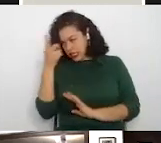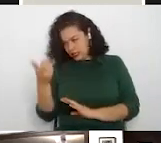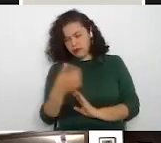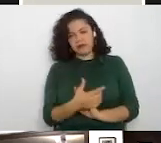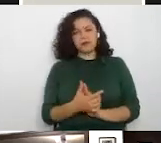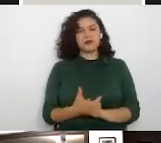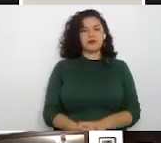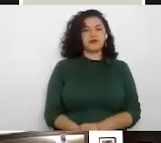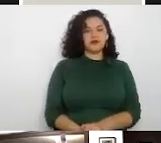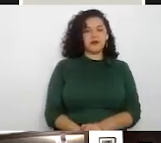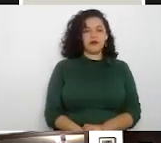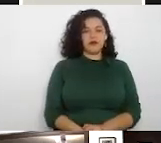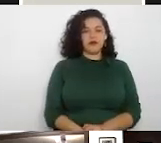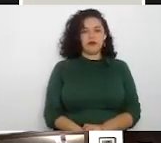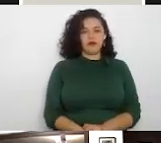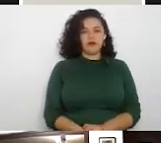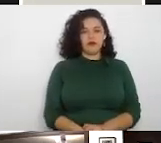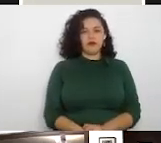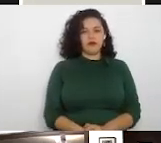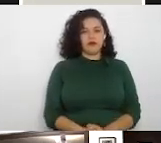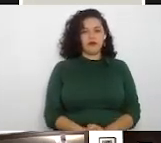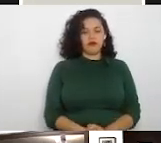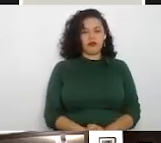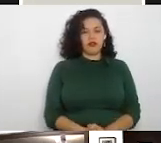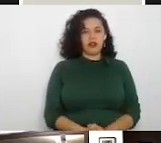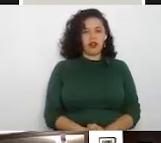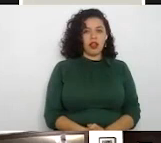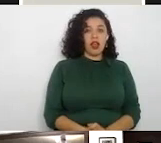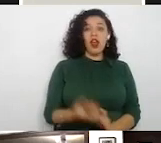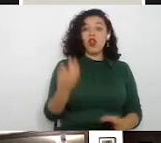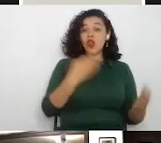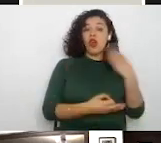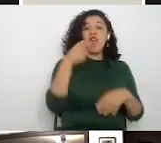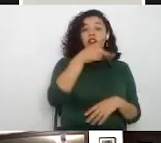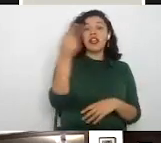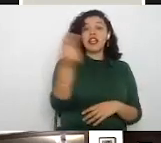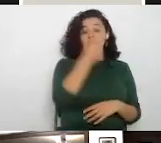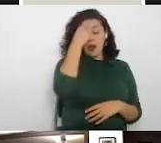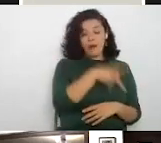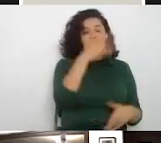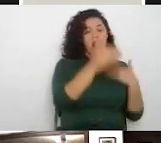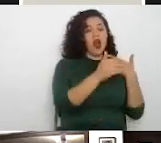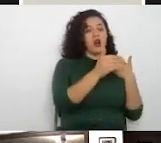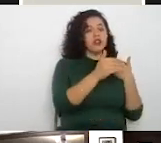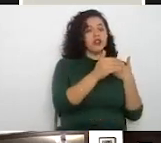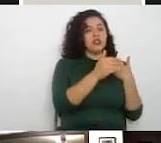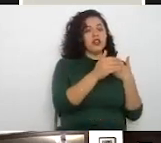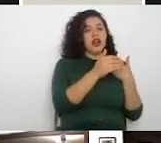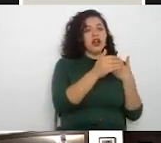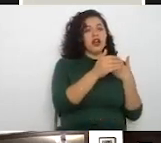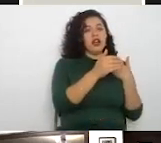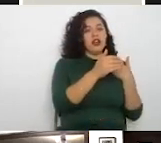tener que recabar todo lo que sea necesario para conocer los procesos tal y como